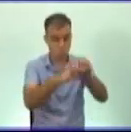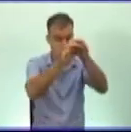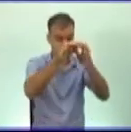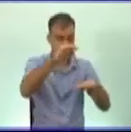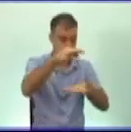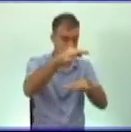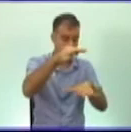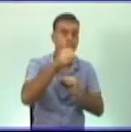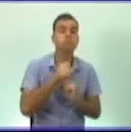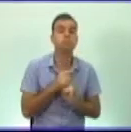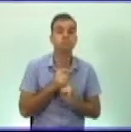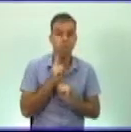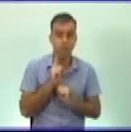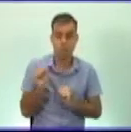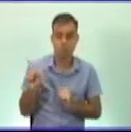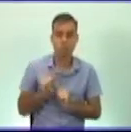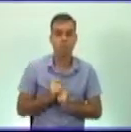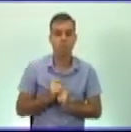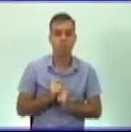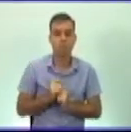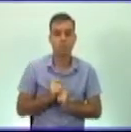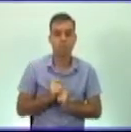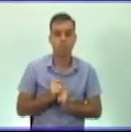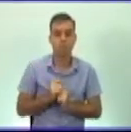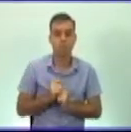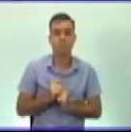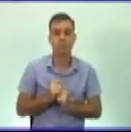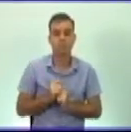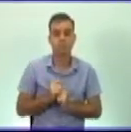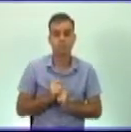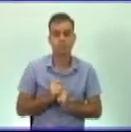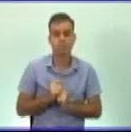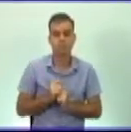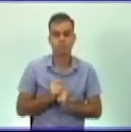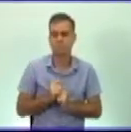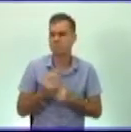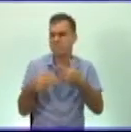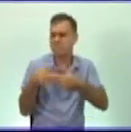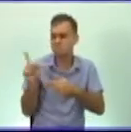Ajá. ¿Qué será esta imagen que hicimos aquí?